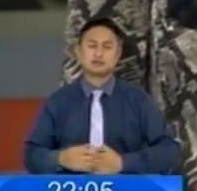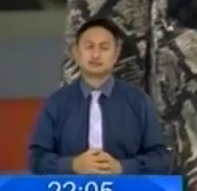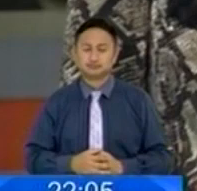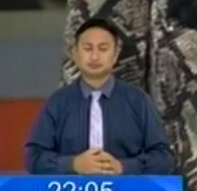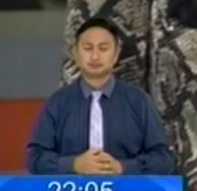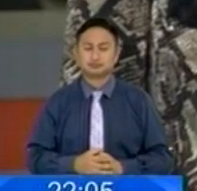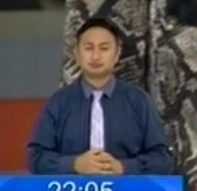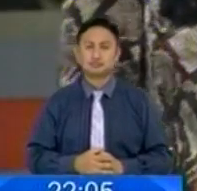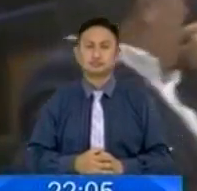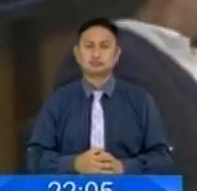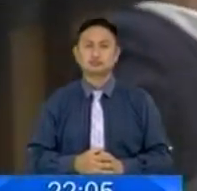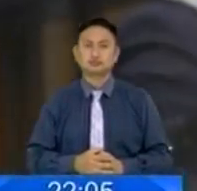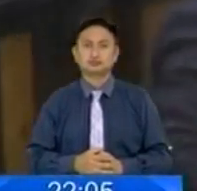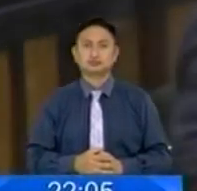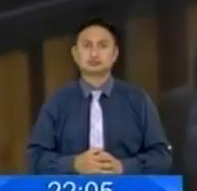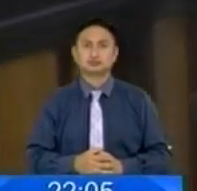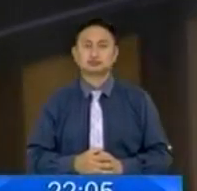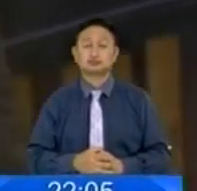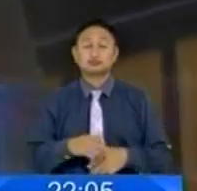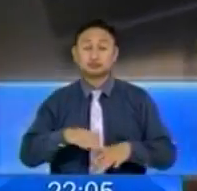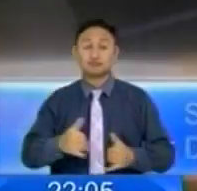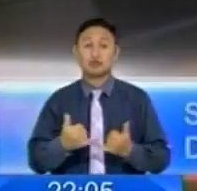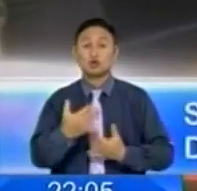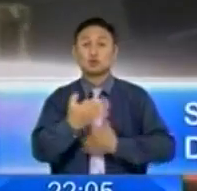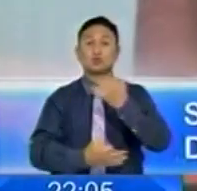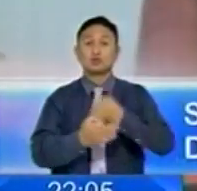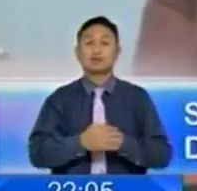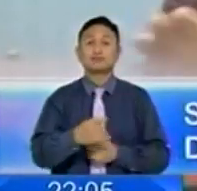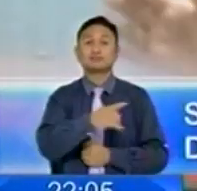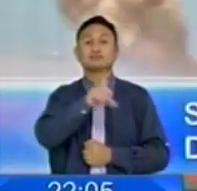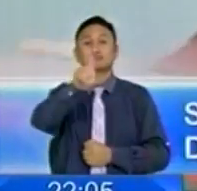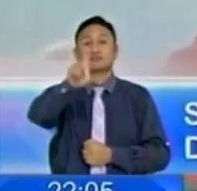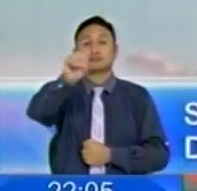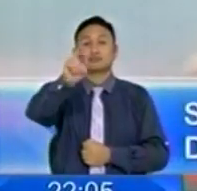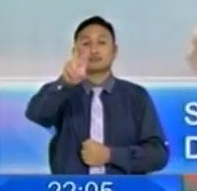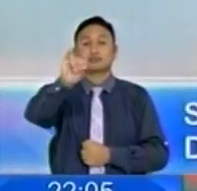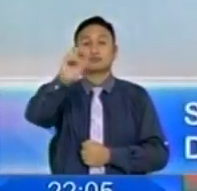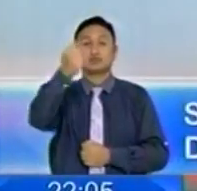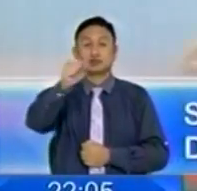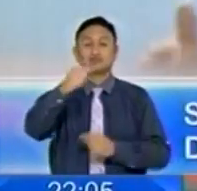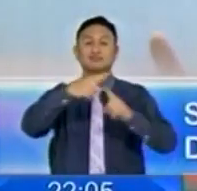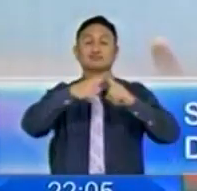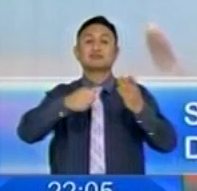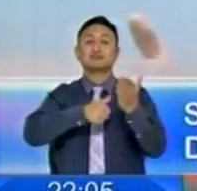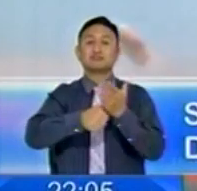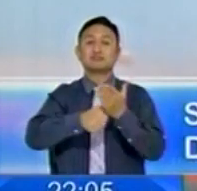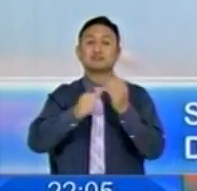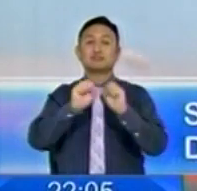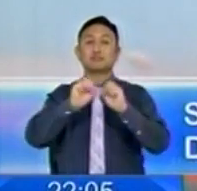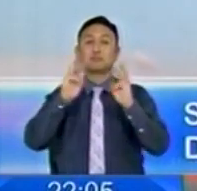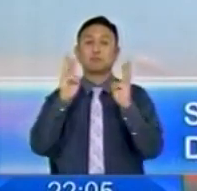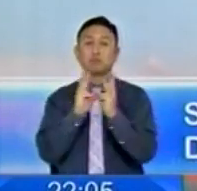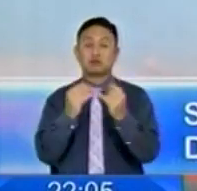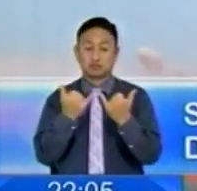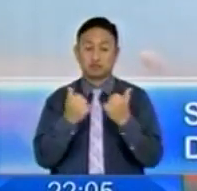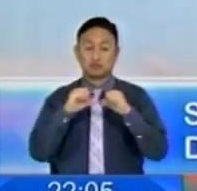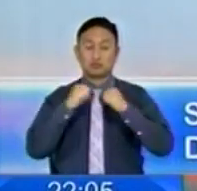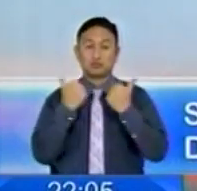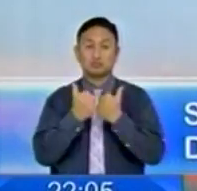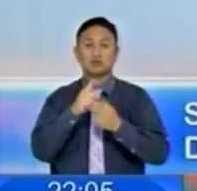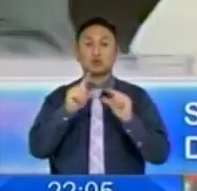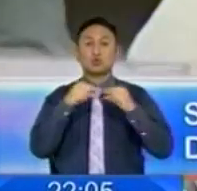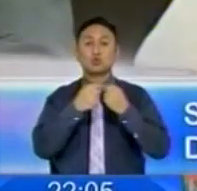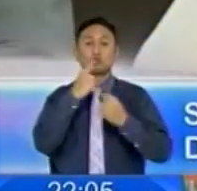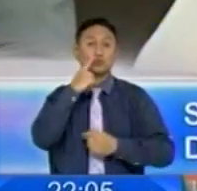dólares. En la mira de la justicia se encuentra Doris Solís, ex ministra de Inclusión Económica y Social y actual asambleísta del